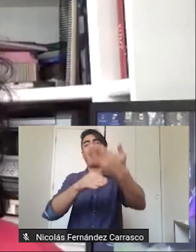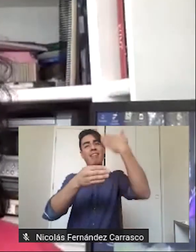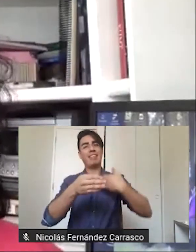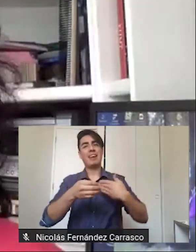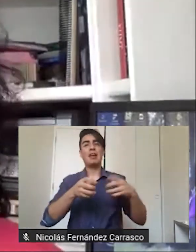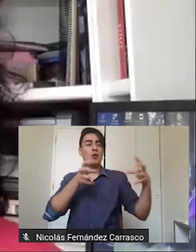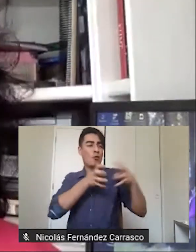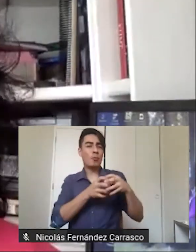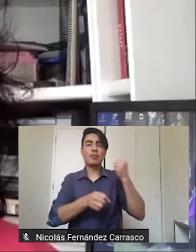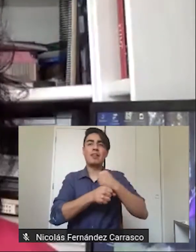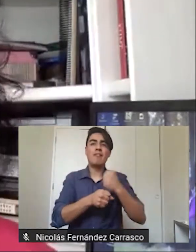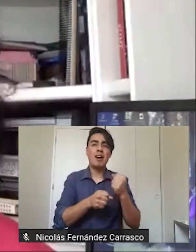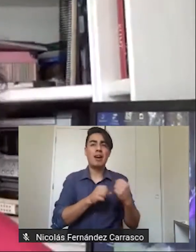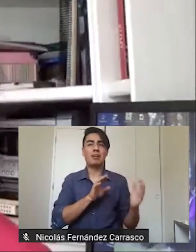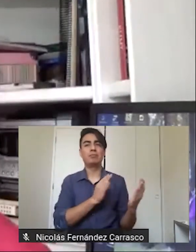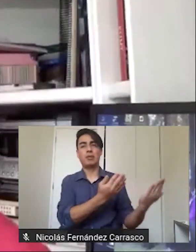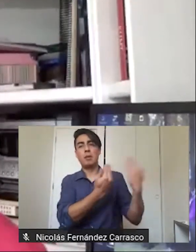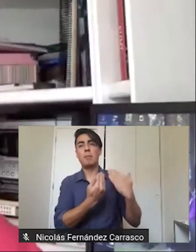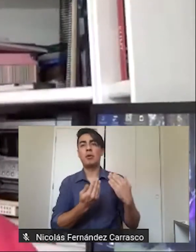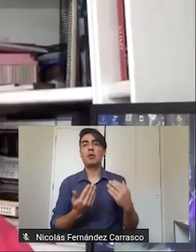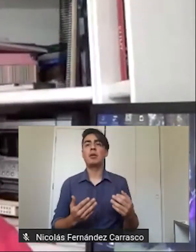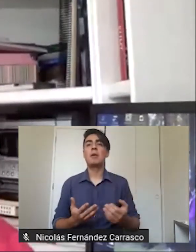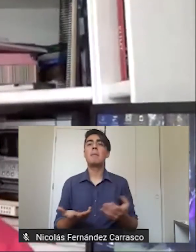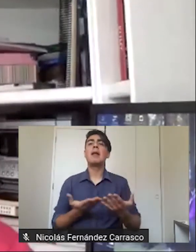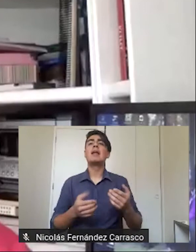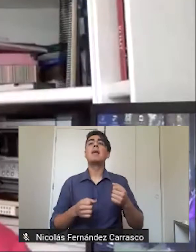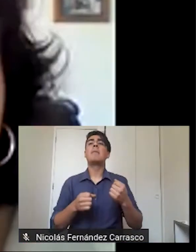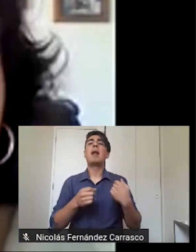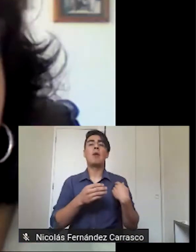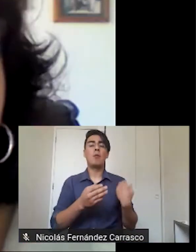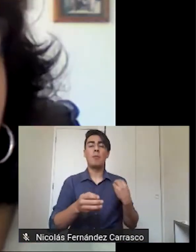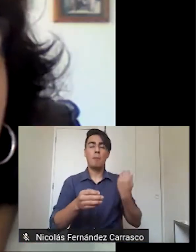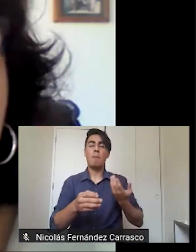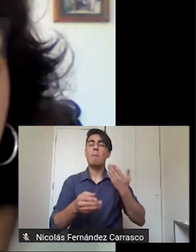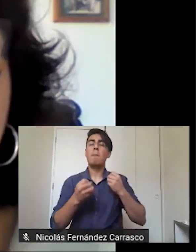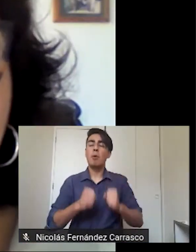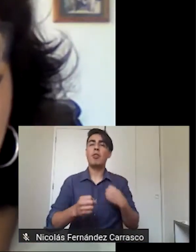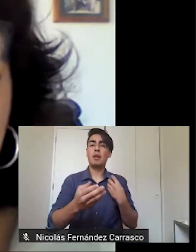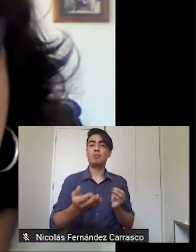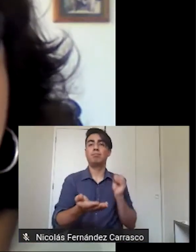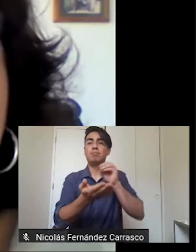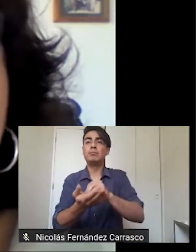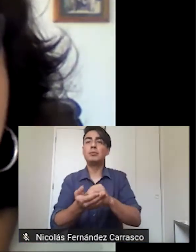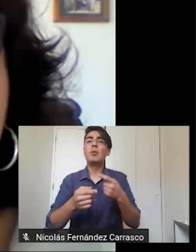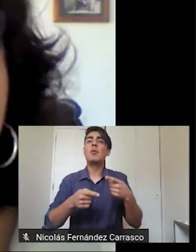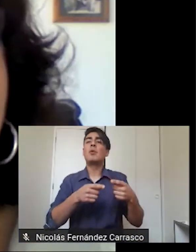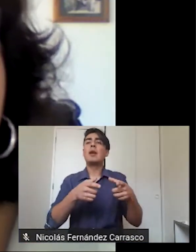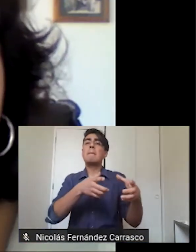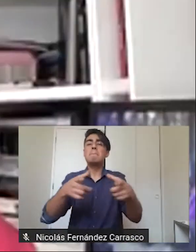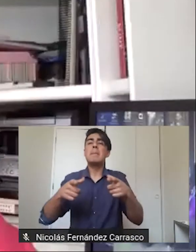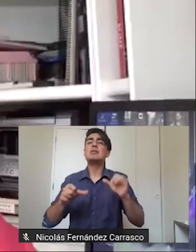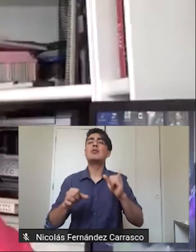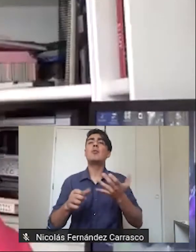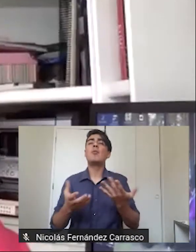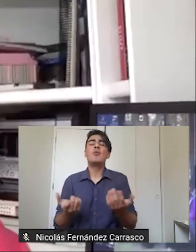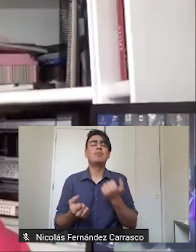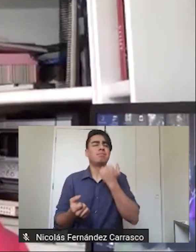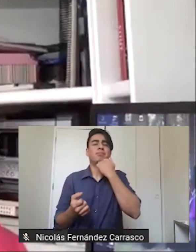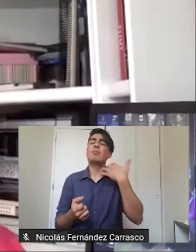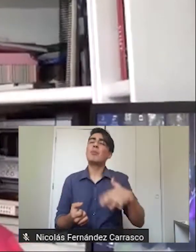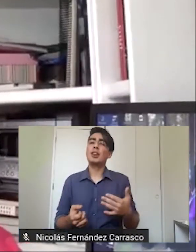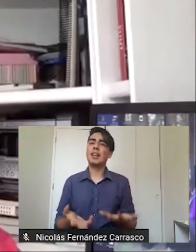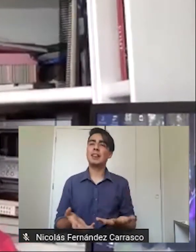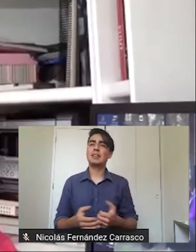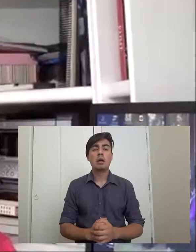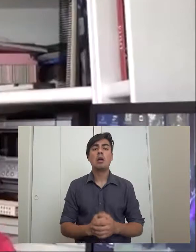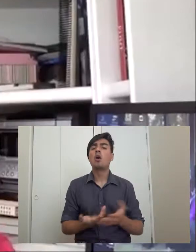a todos, bienvenidos a todas. Muchas gracias, doctora Ana María Soto. Bien, entonces la